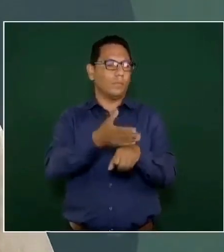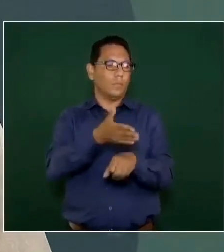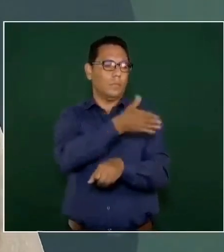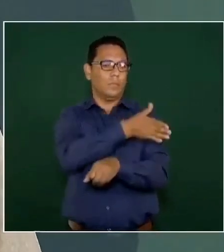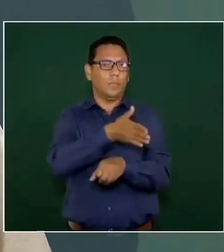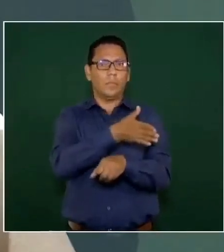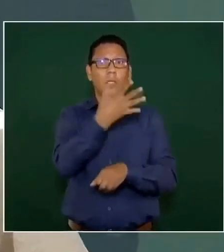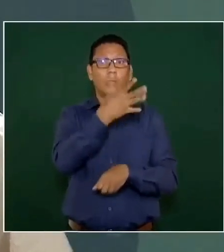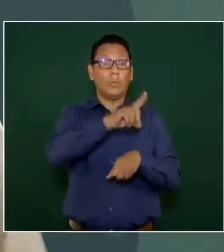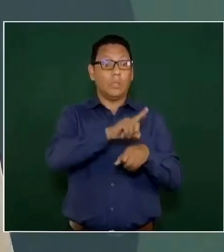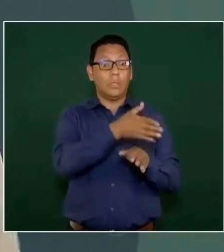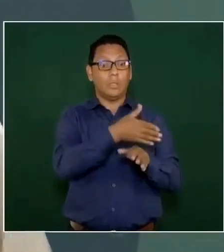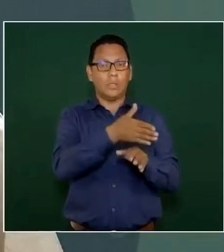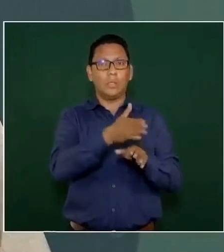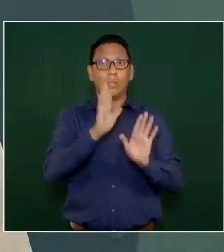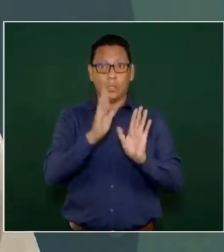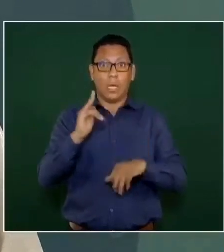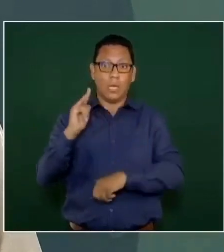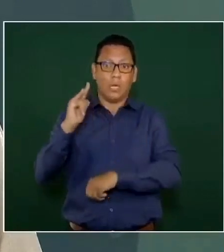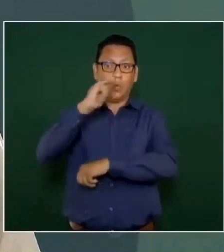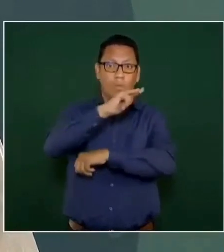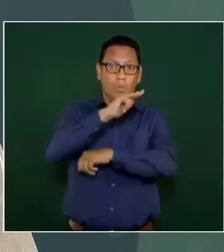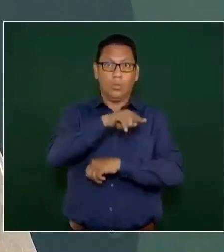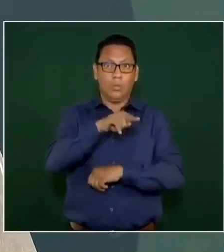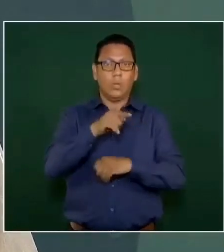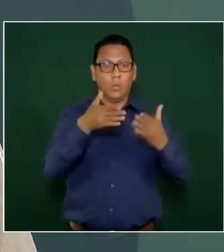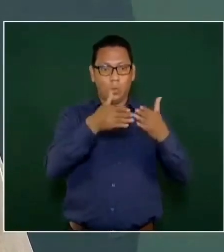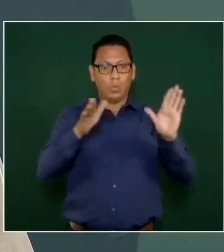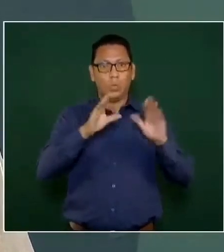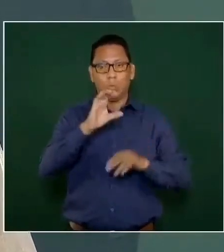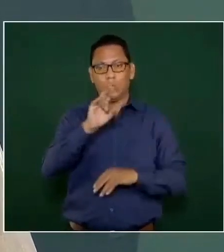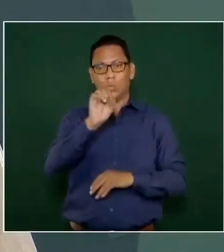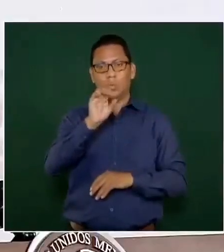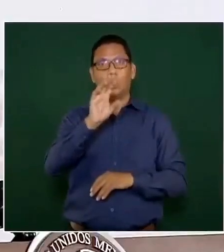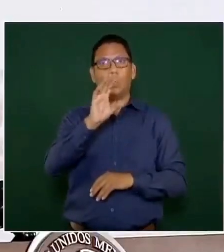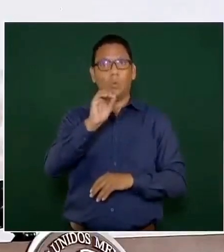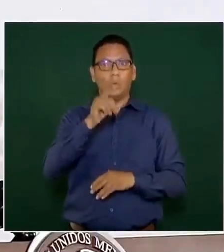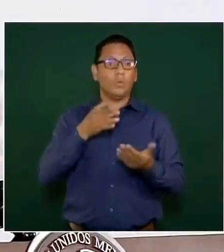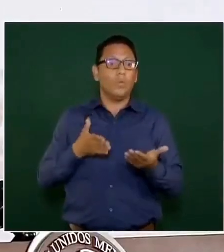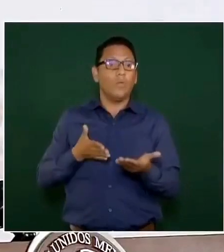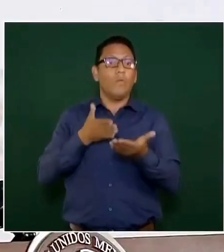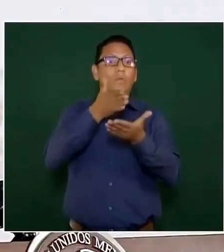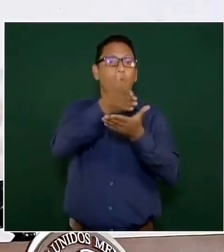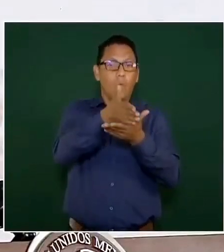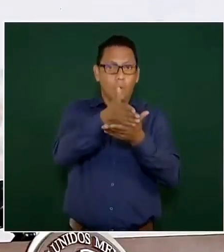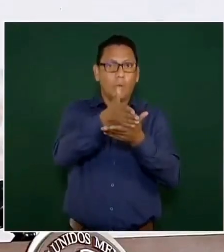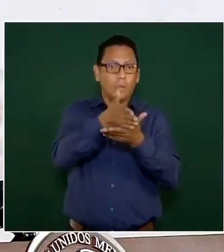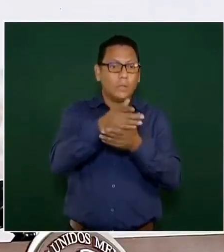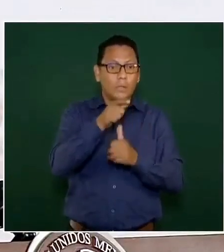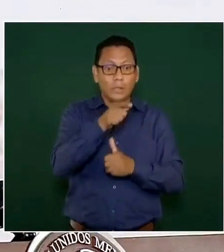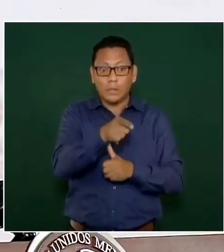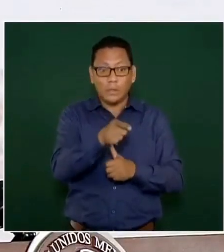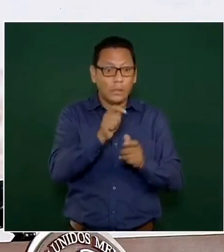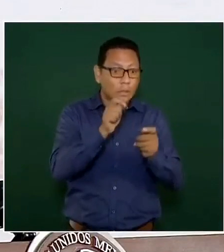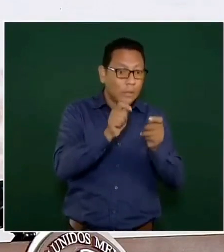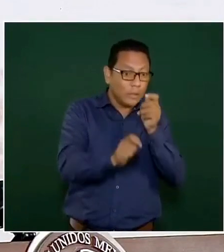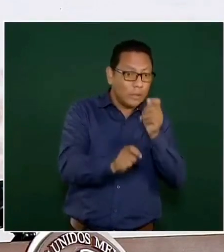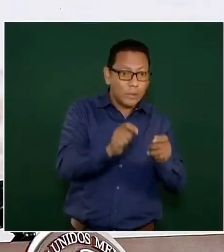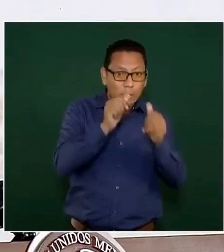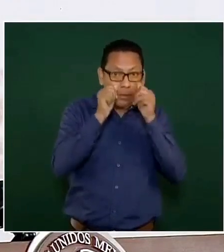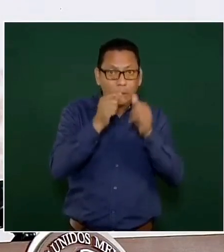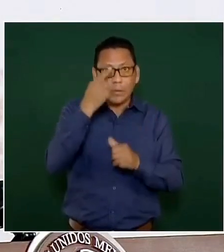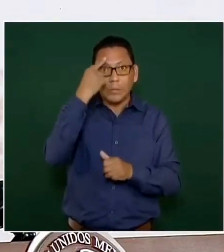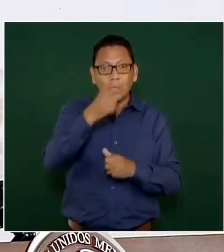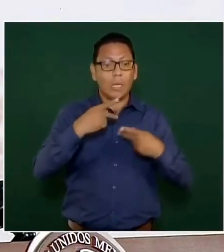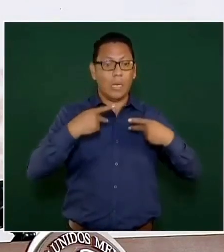después de 5 días, se abrió el aeropuerto de Cusco, así que pudimos ya llegar a Cusco, que era nuestra zona de principal atención, para brindar protección